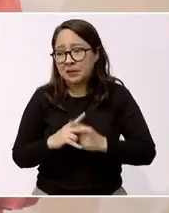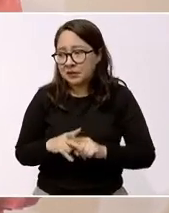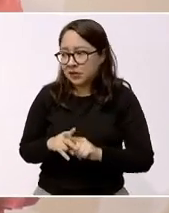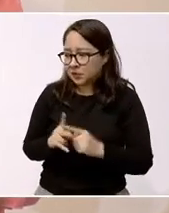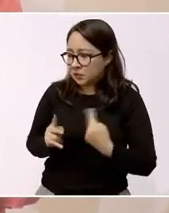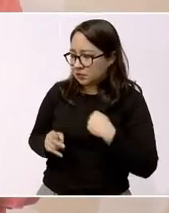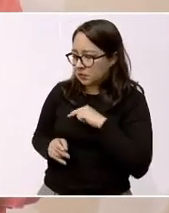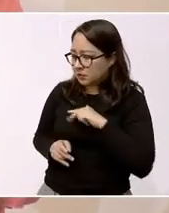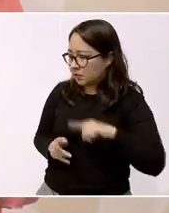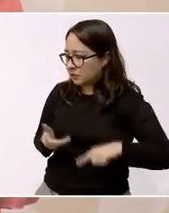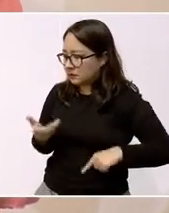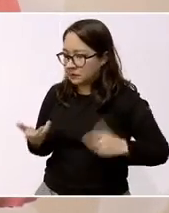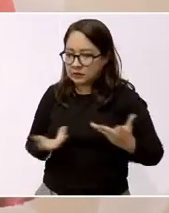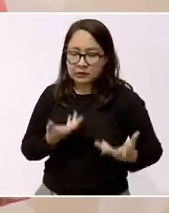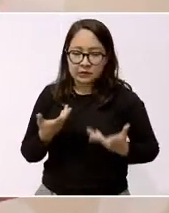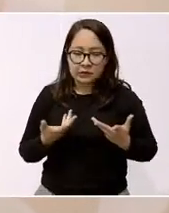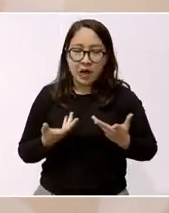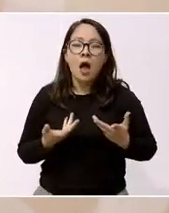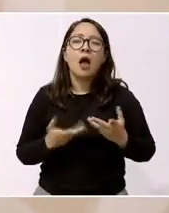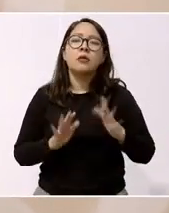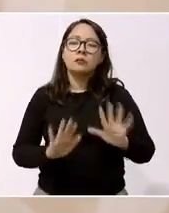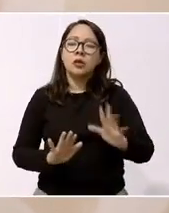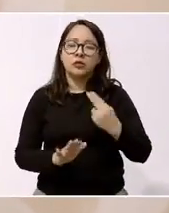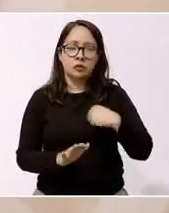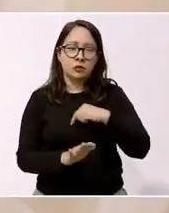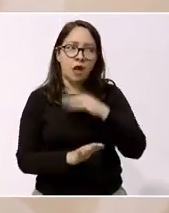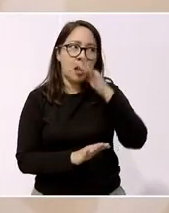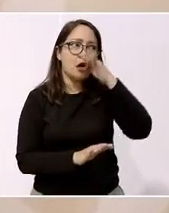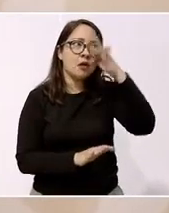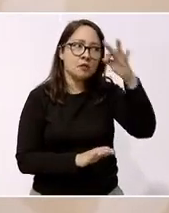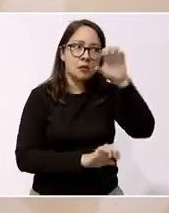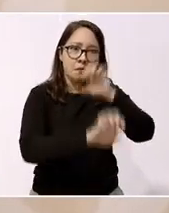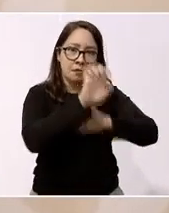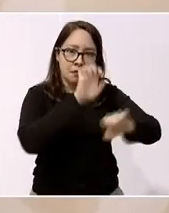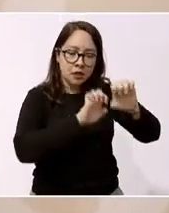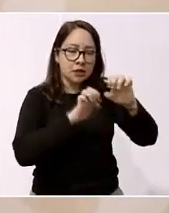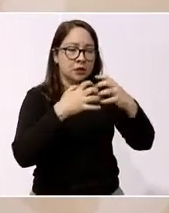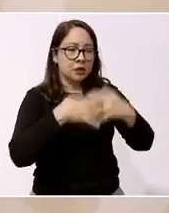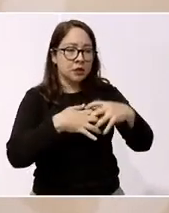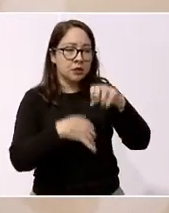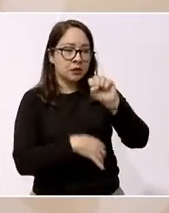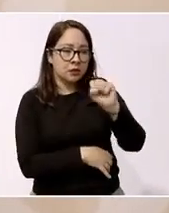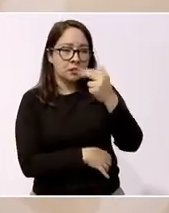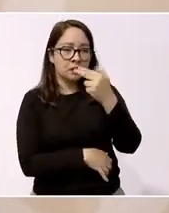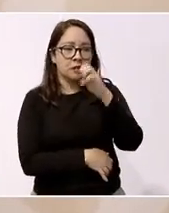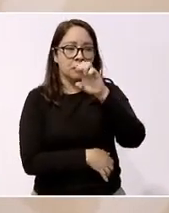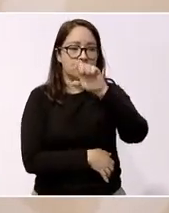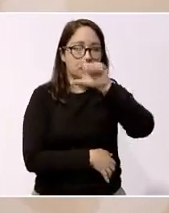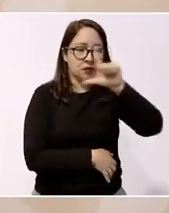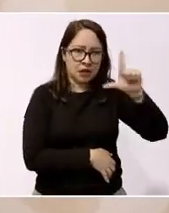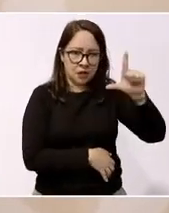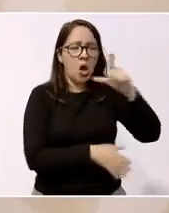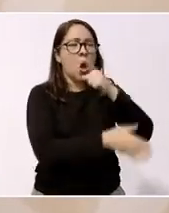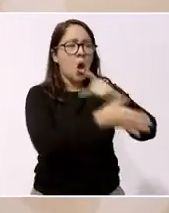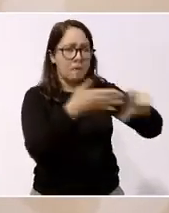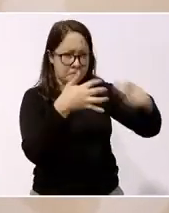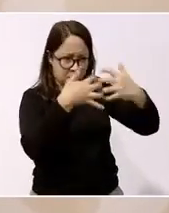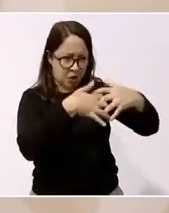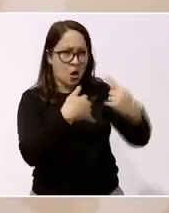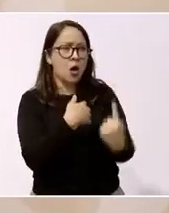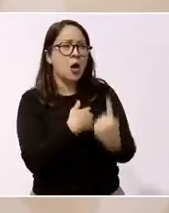se le mandó a decir a Shell que le comprábamos la refinería, pero no las que estaba